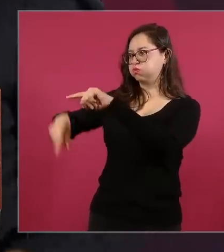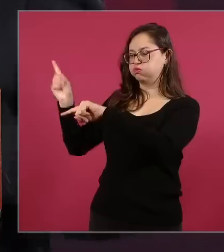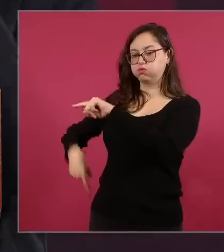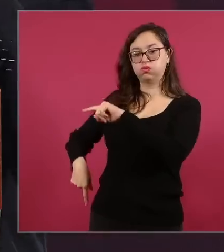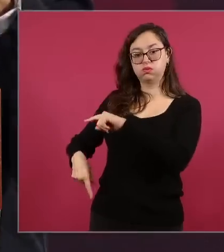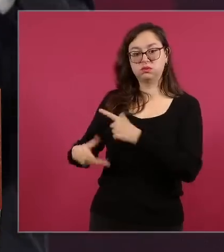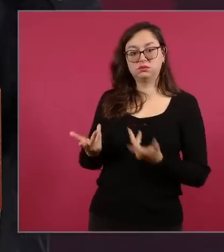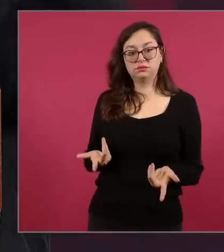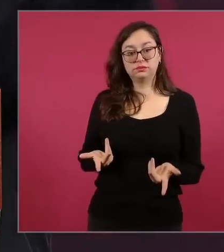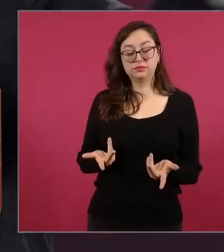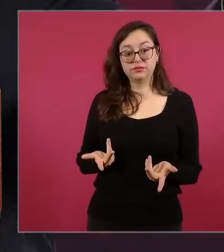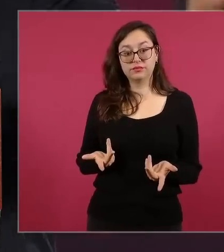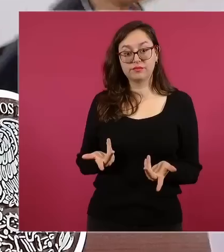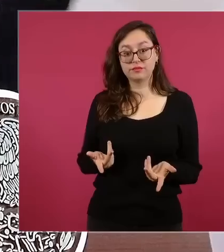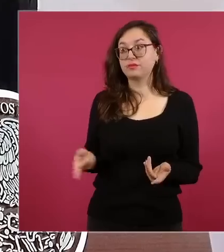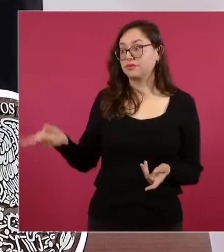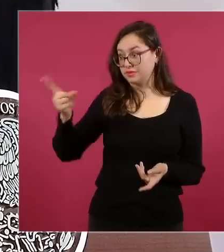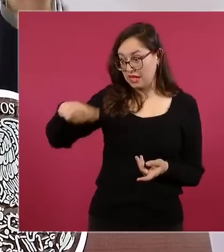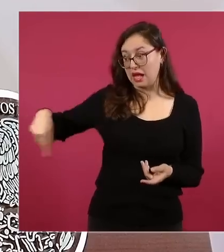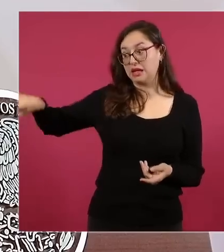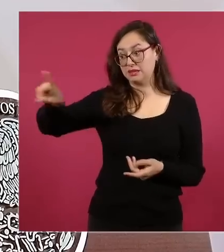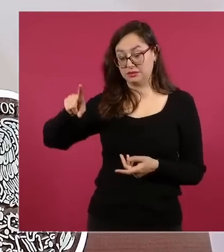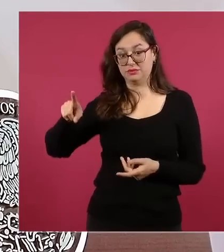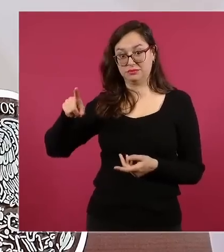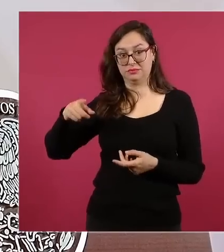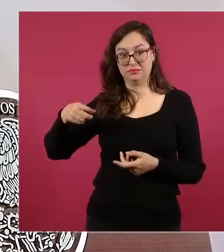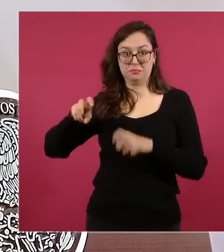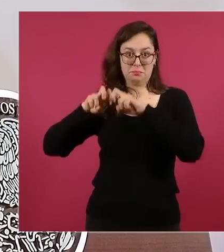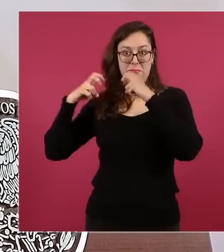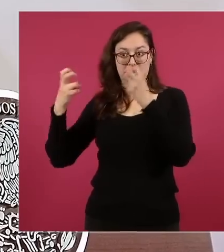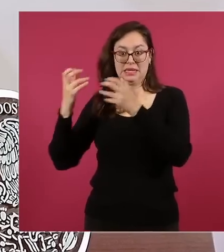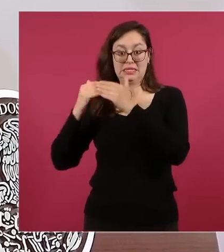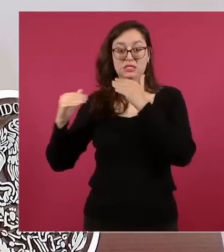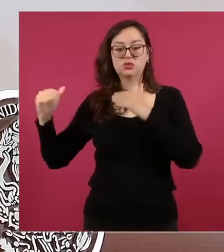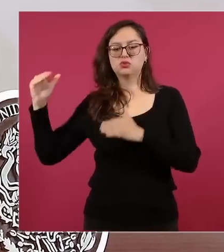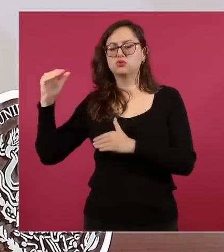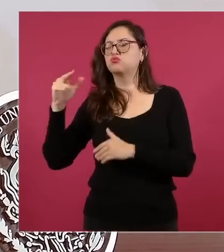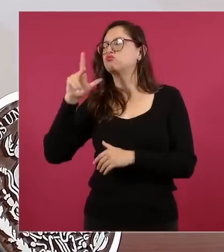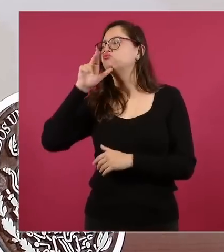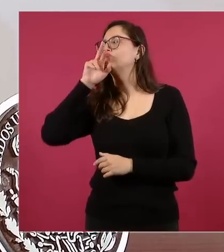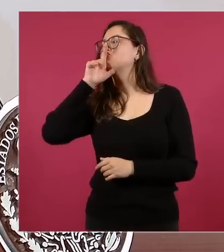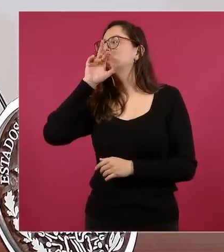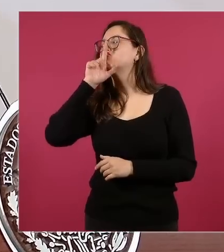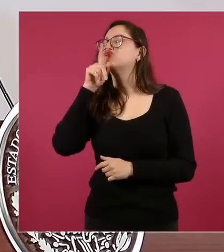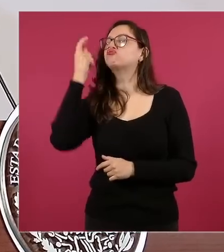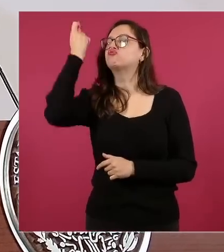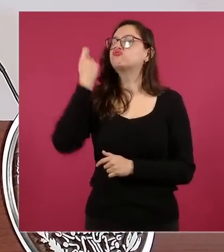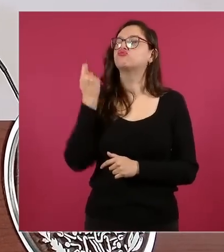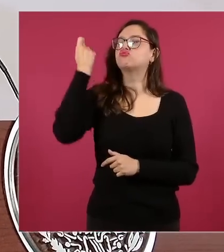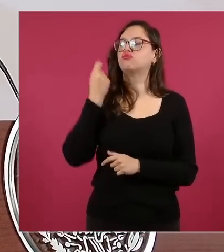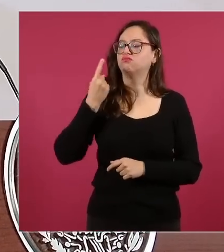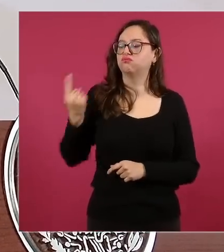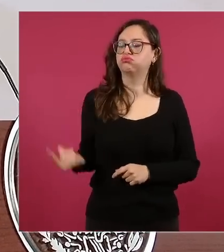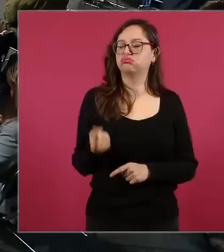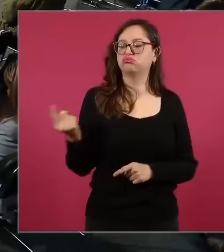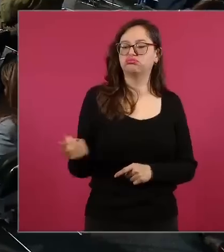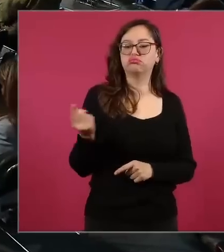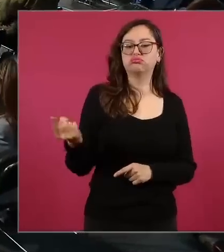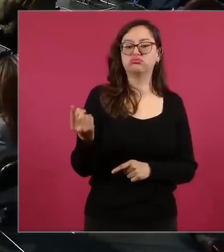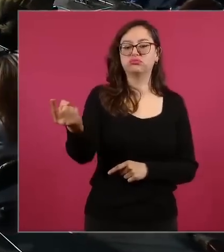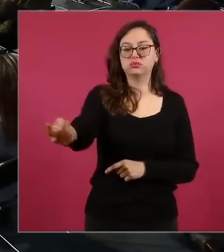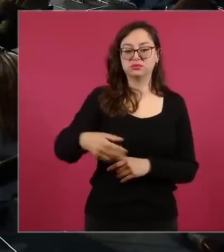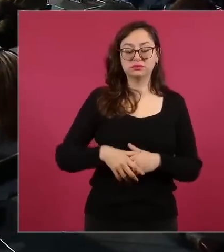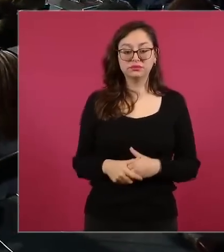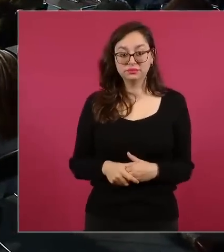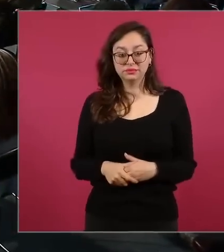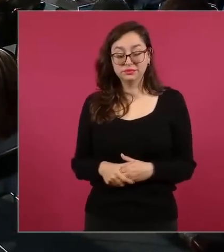Y a ese ministro y a todos los demás les da una pensión vitalicia. Y ese